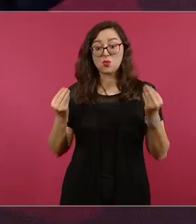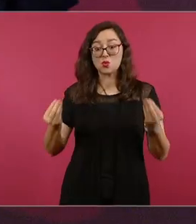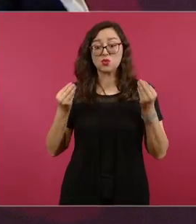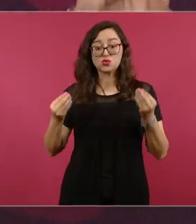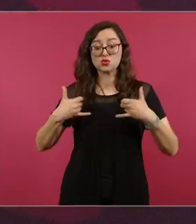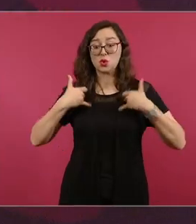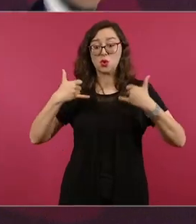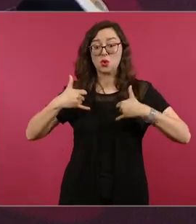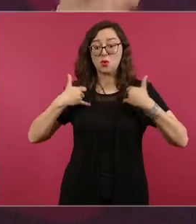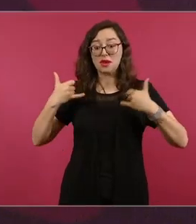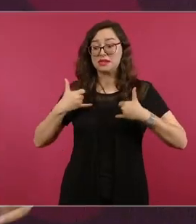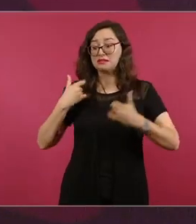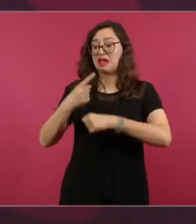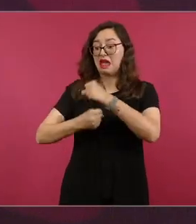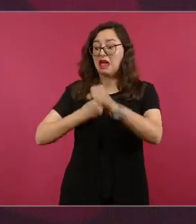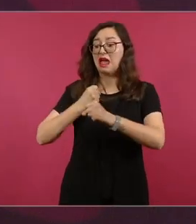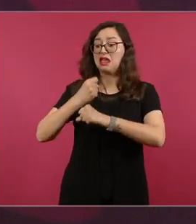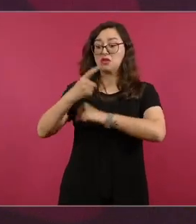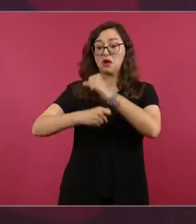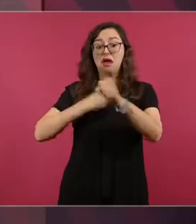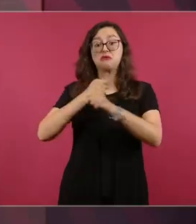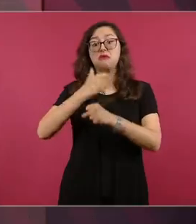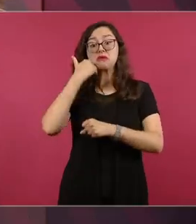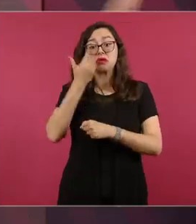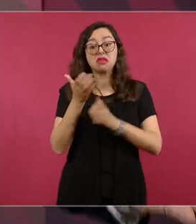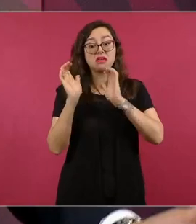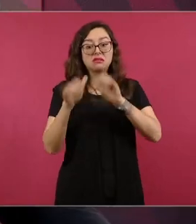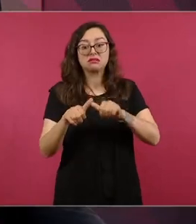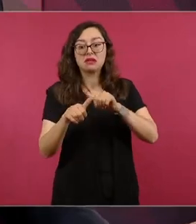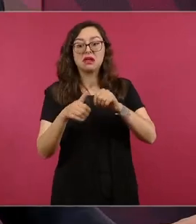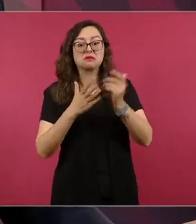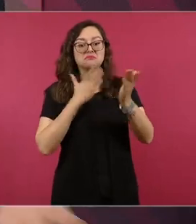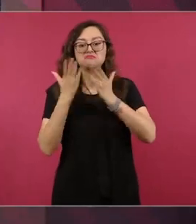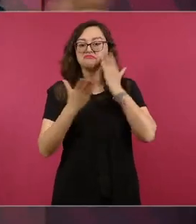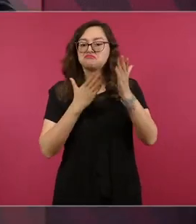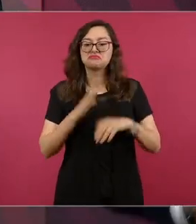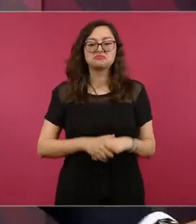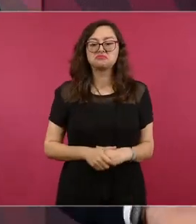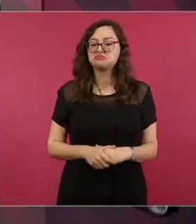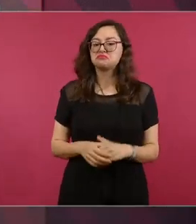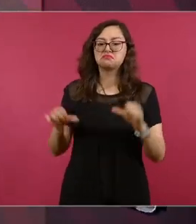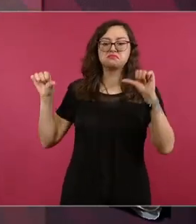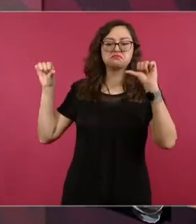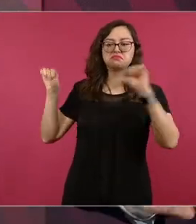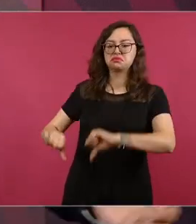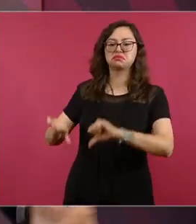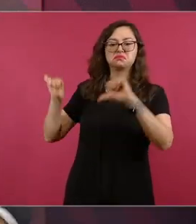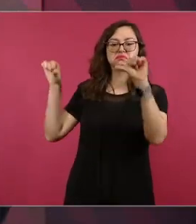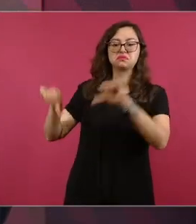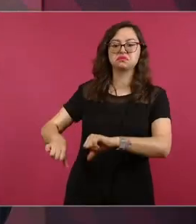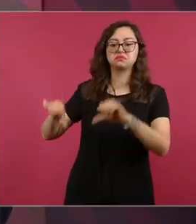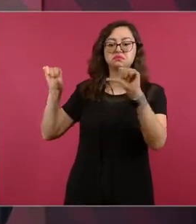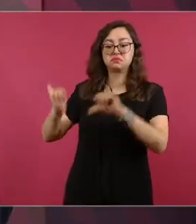rechazados cada año al final no tenemos los especialistas